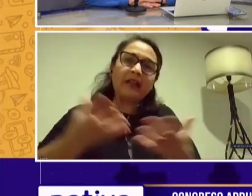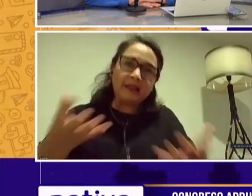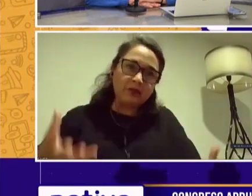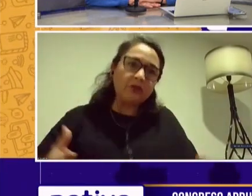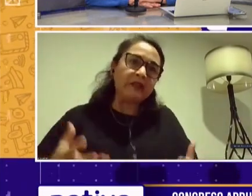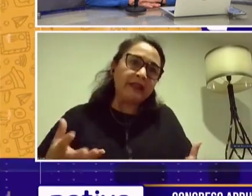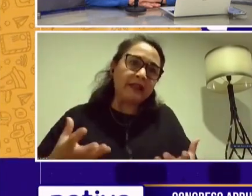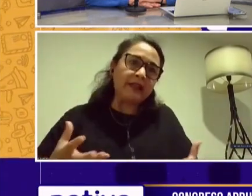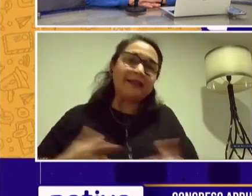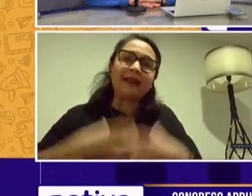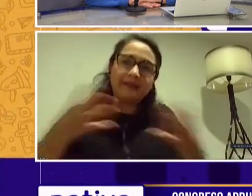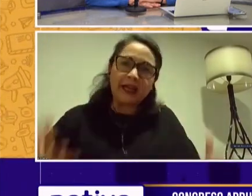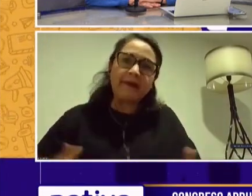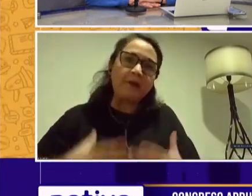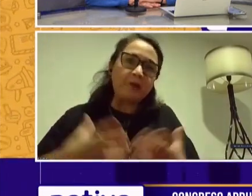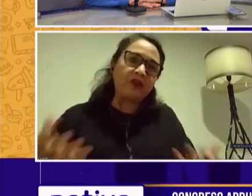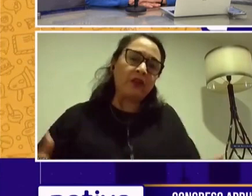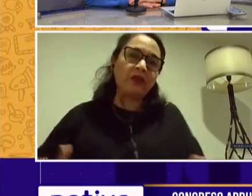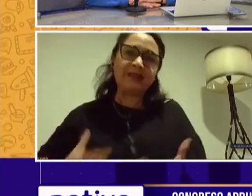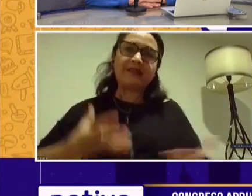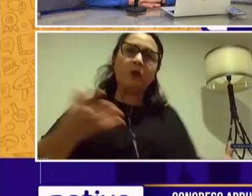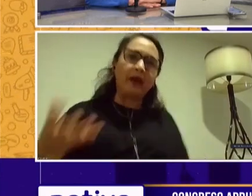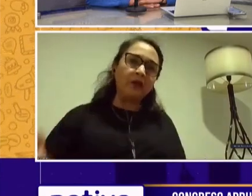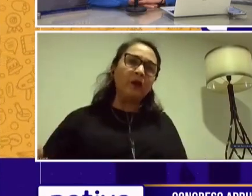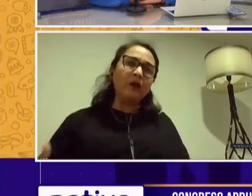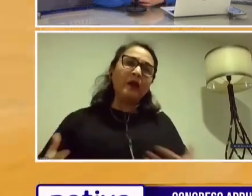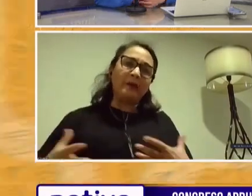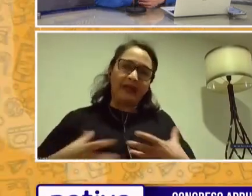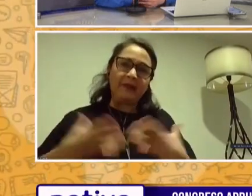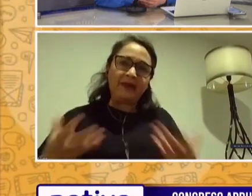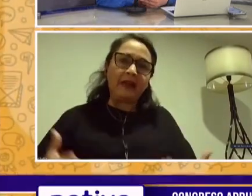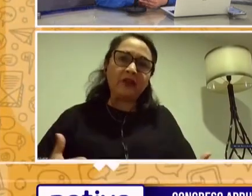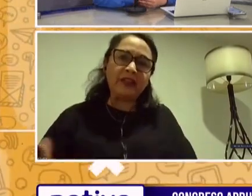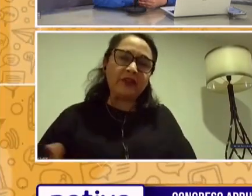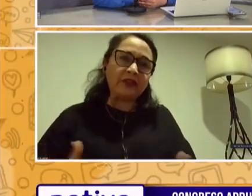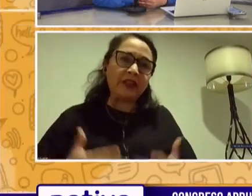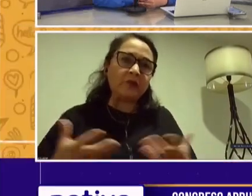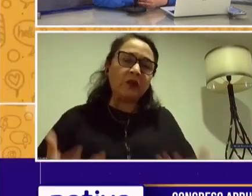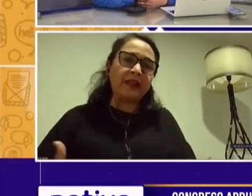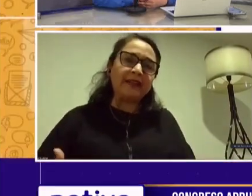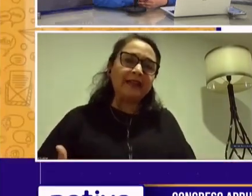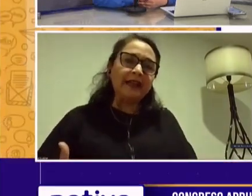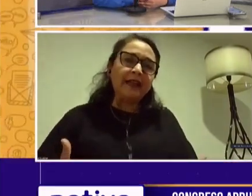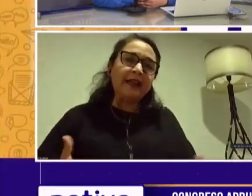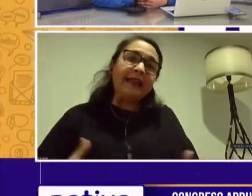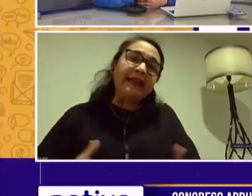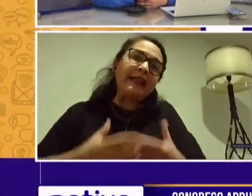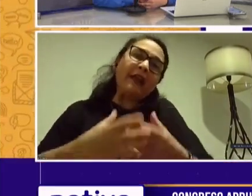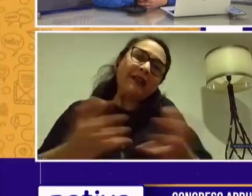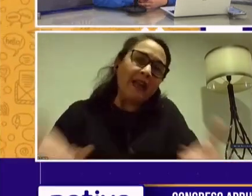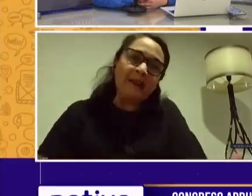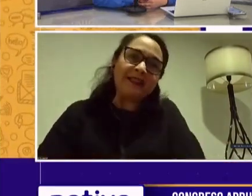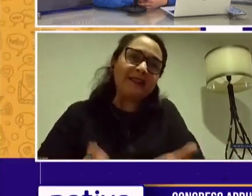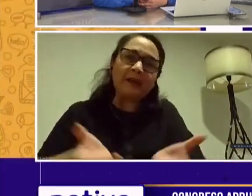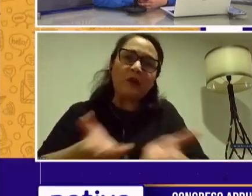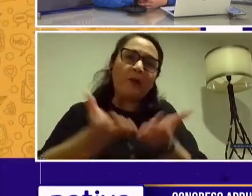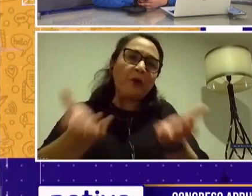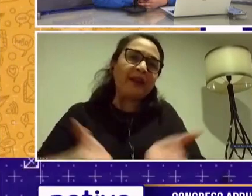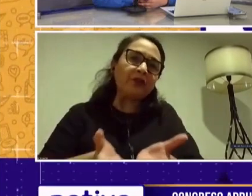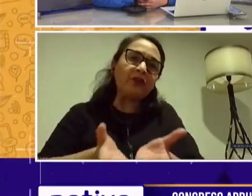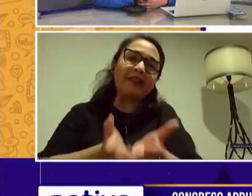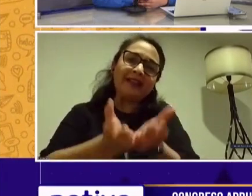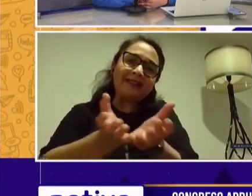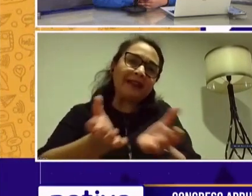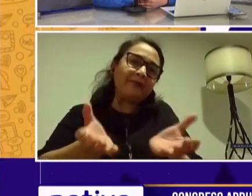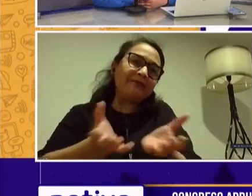estaba buscando del estándar que había impuesto la congresista Guayo para limitar los derechos de las mujeres. Y finalmente se terminó